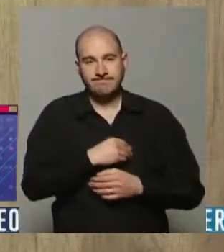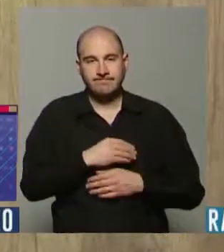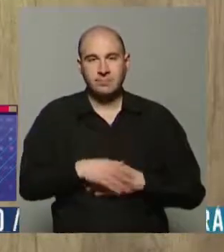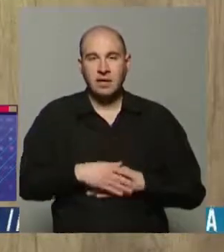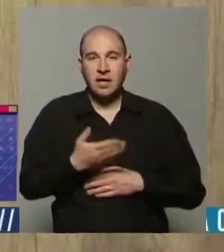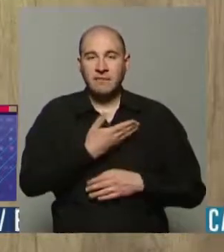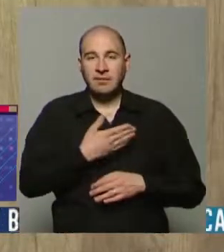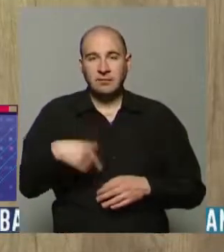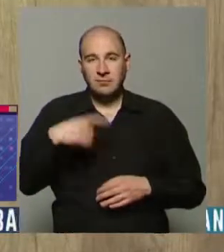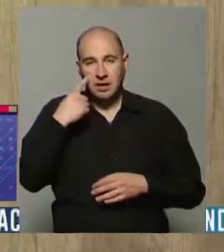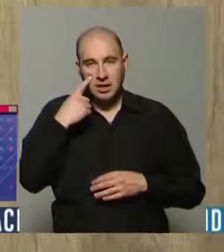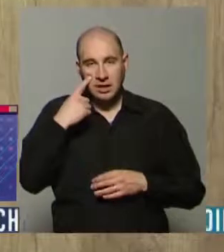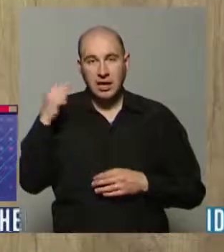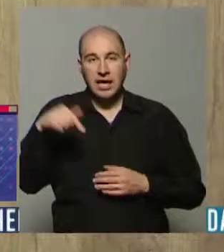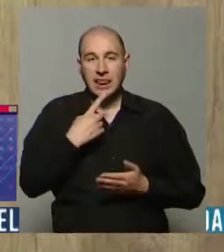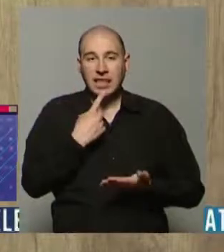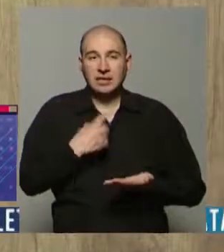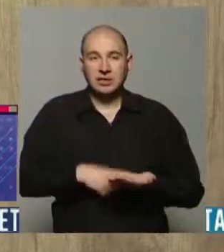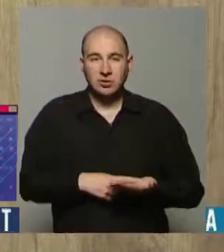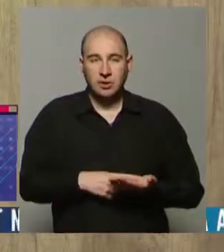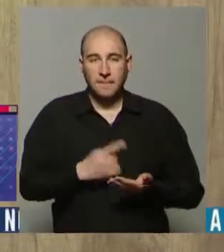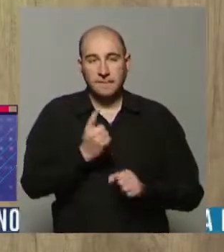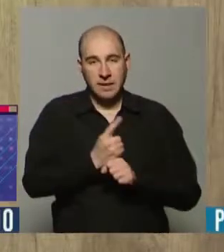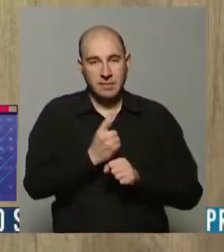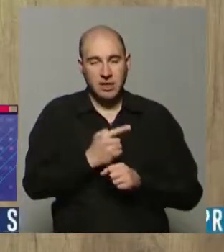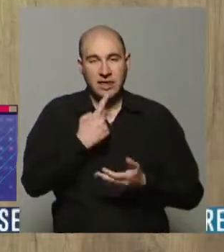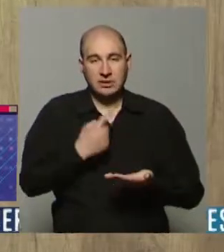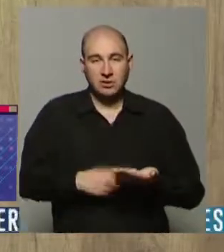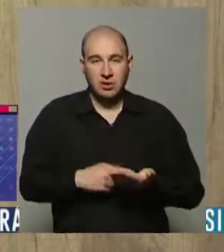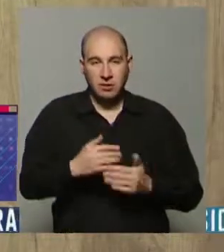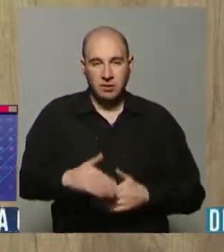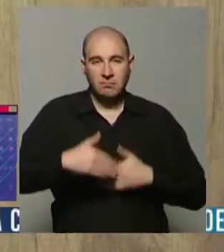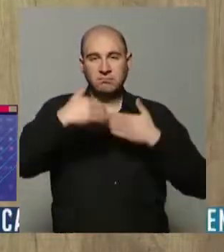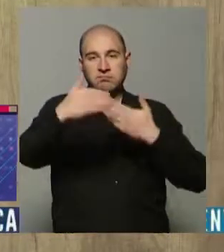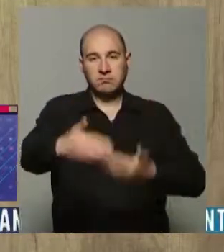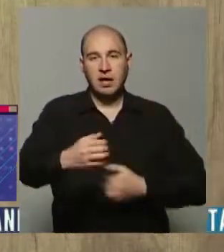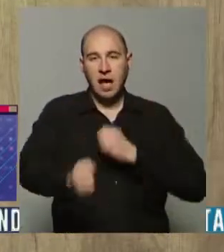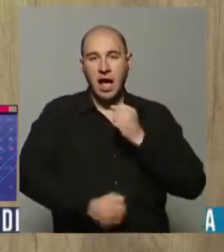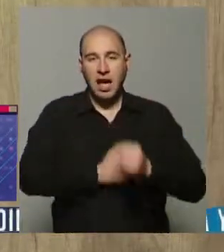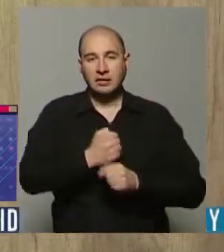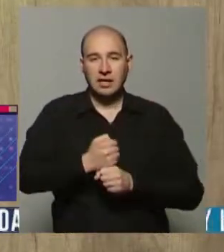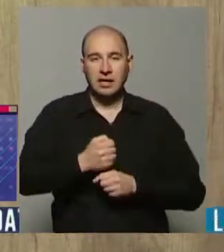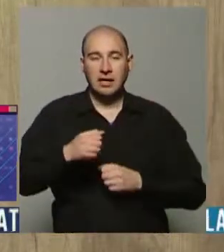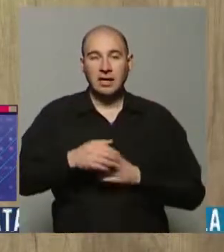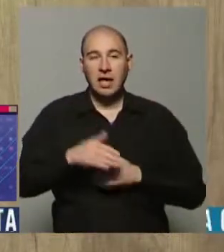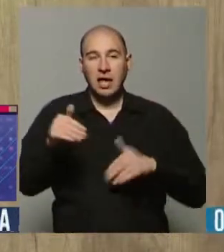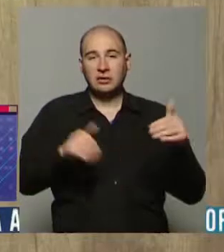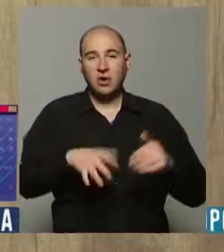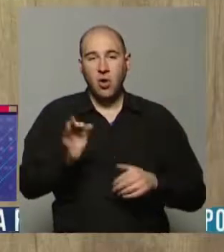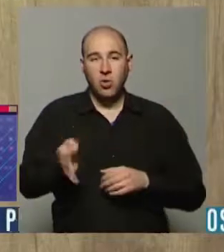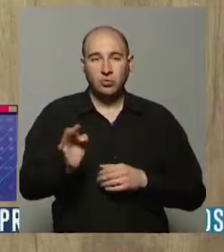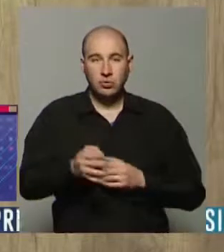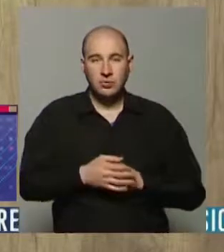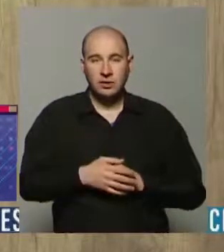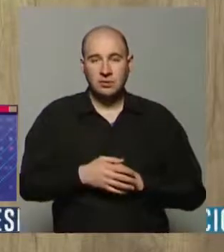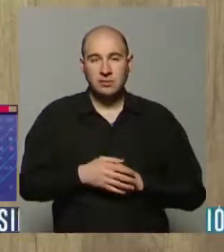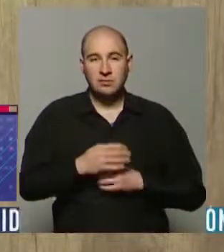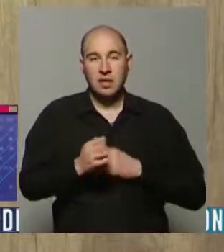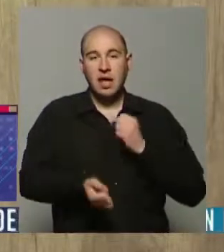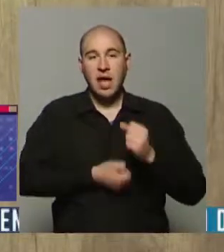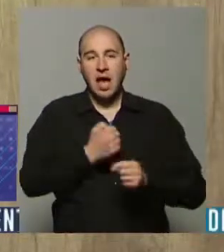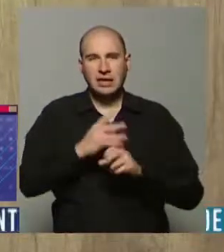Estados Unidos para tener ciertas reuniones con el Fondo Monetario Internacional, con el presidente de Estados Unidos dentro de lo que